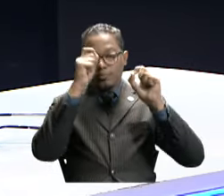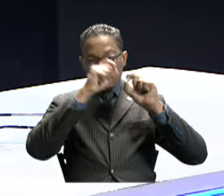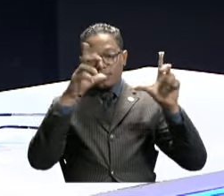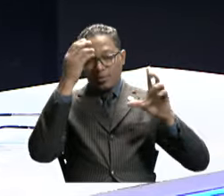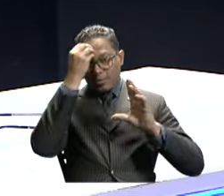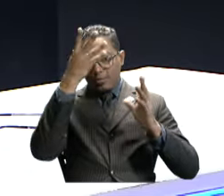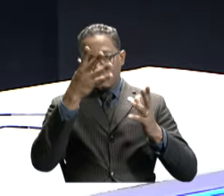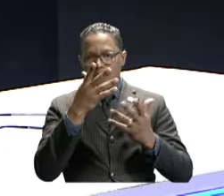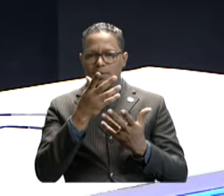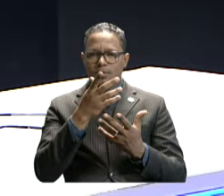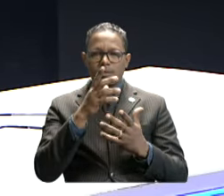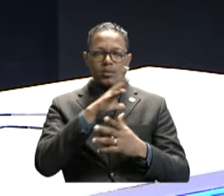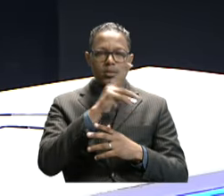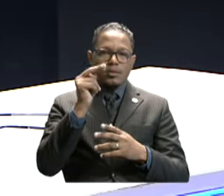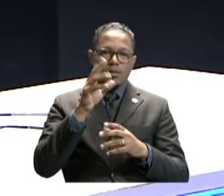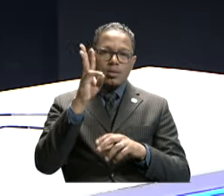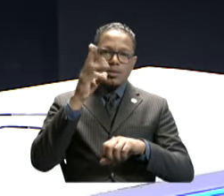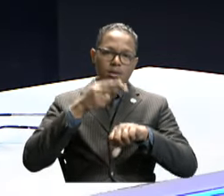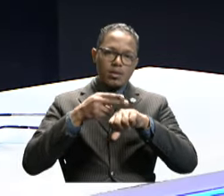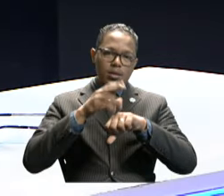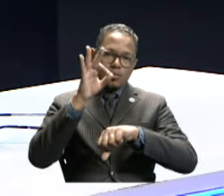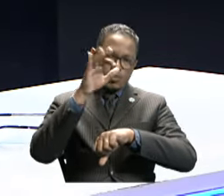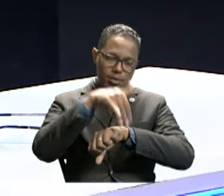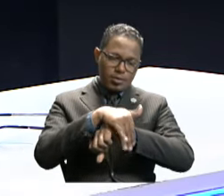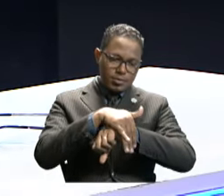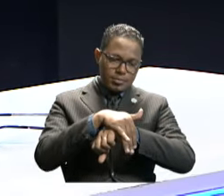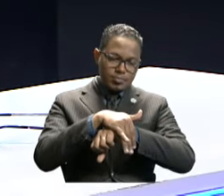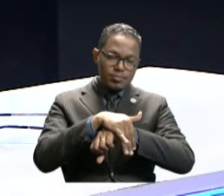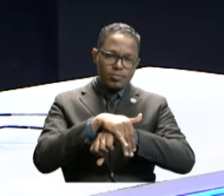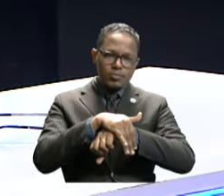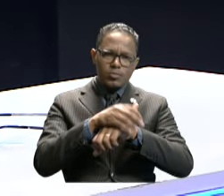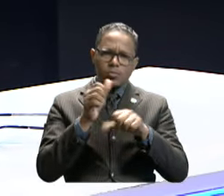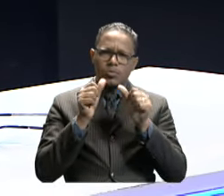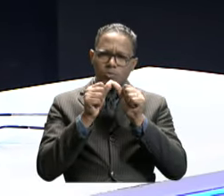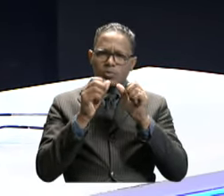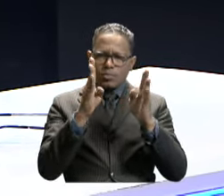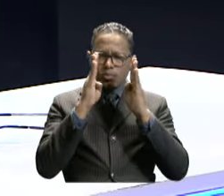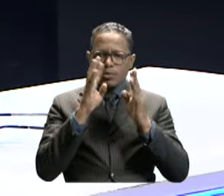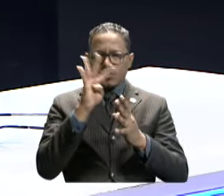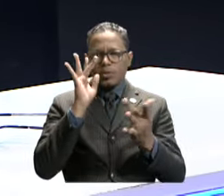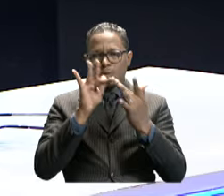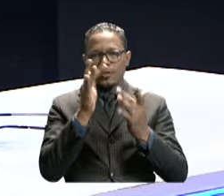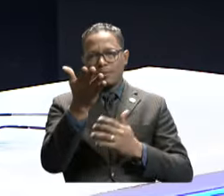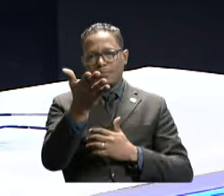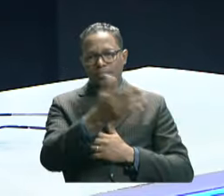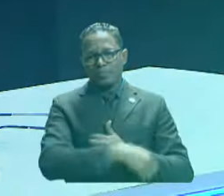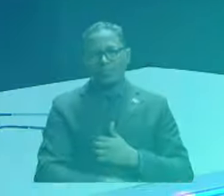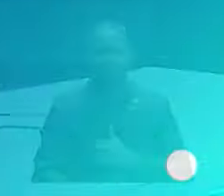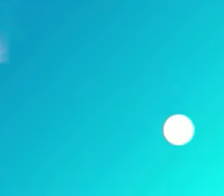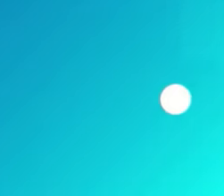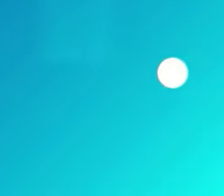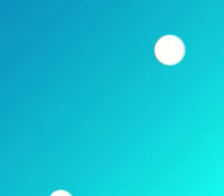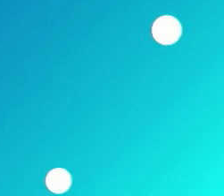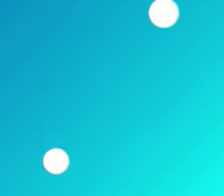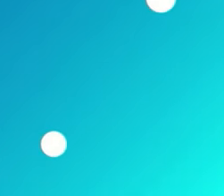emisiones de Central de Noticias a las 6 de la tarde y 9 de la noche. Mantenga la sintonía. El 4 conecta.